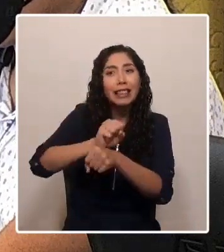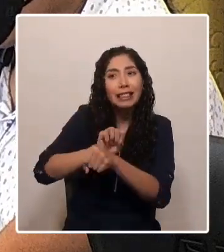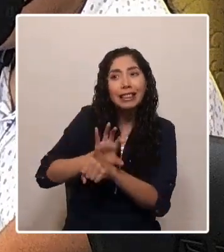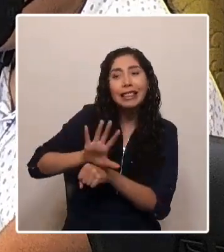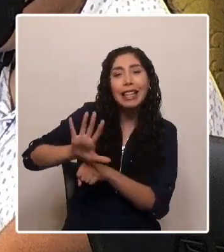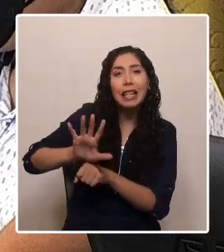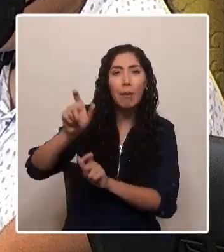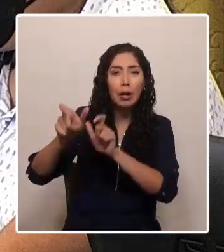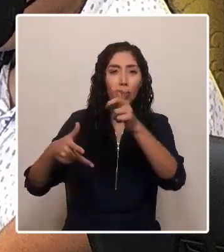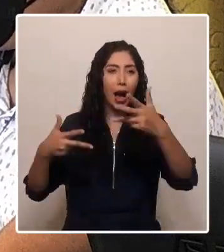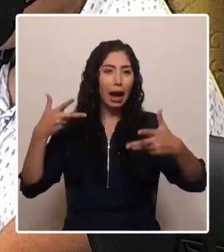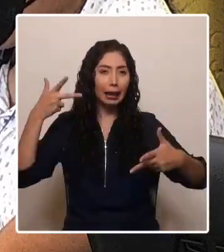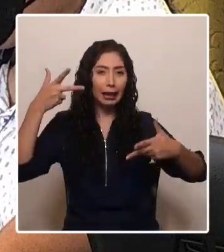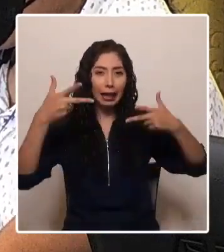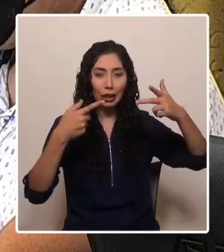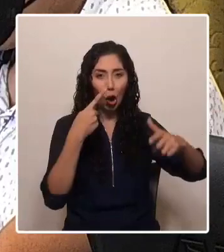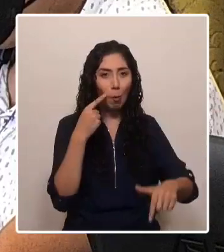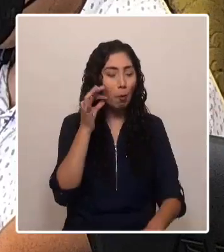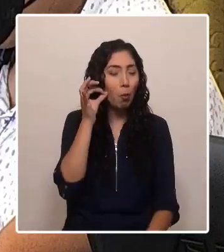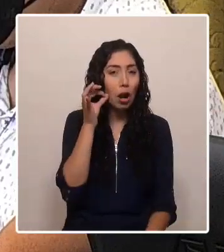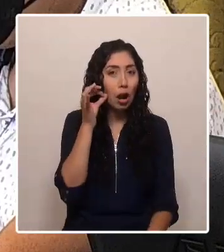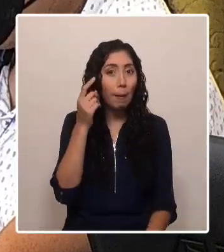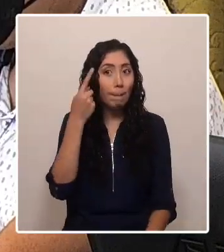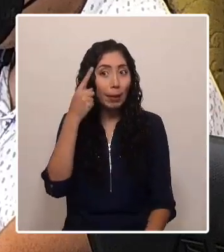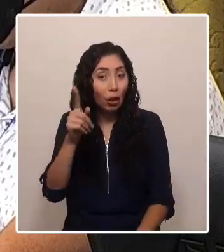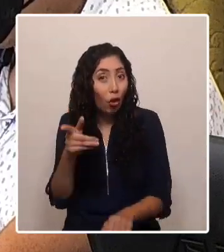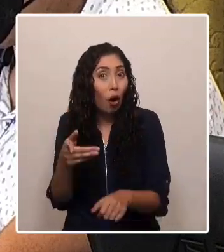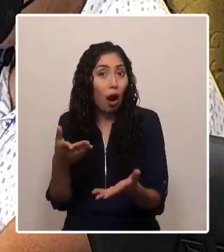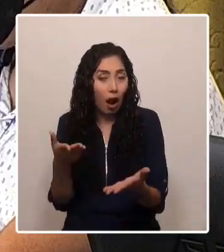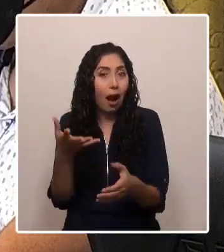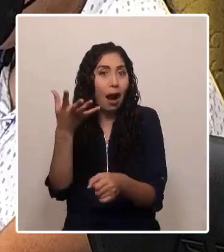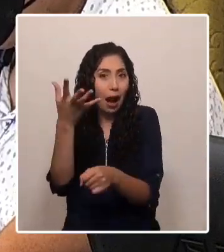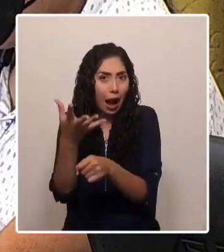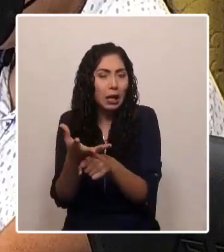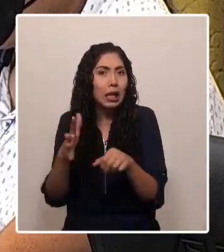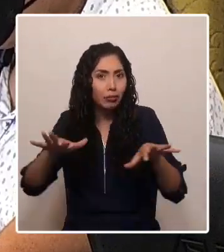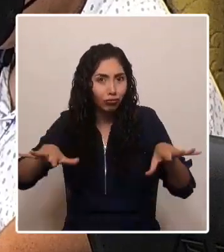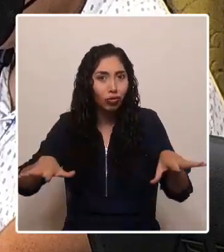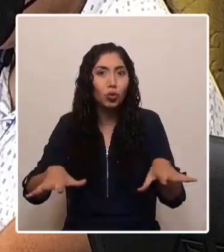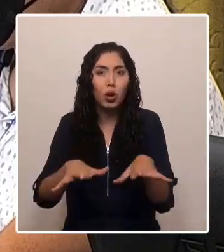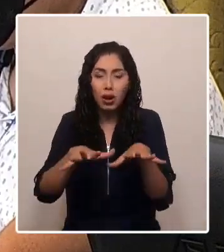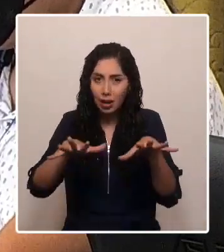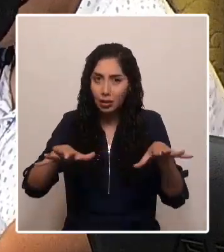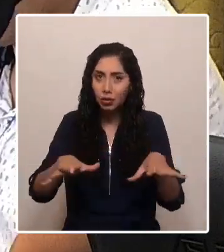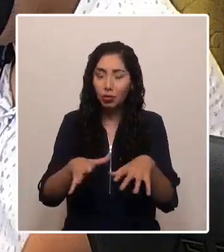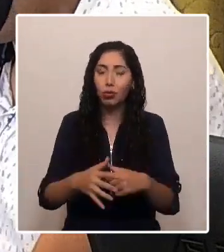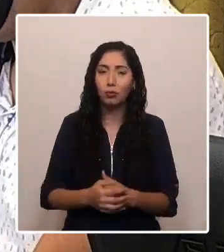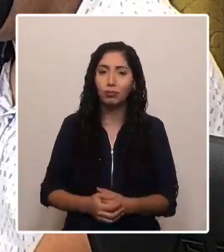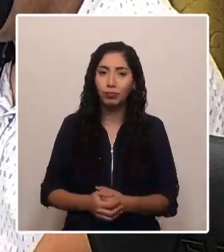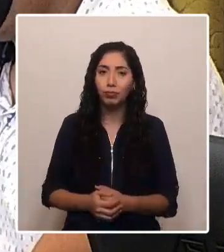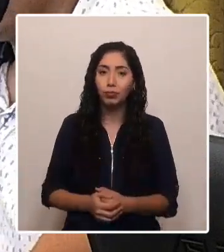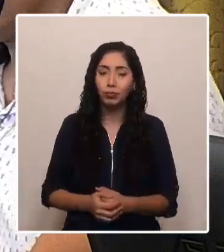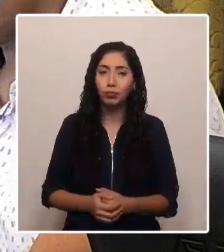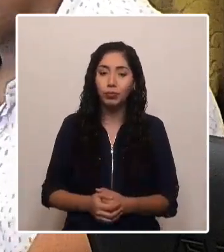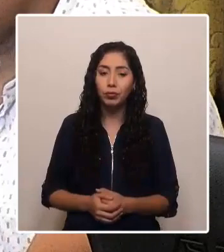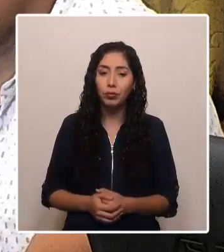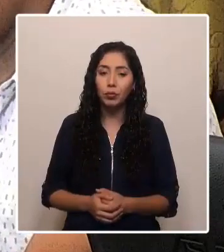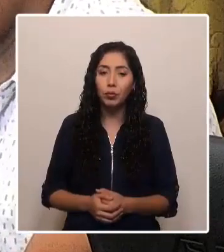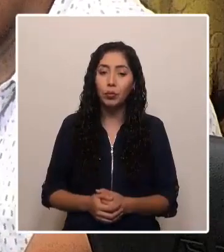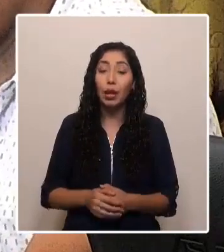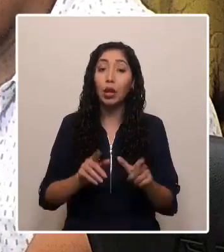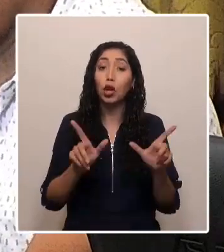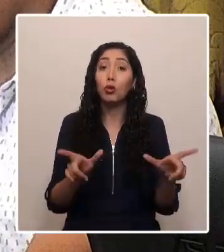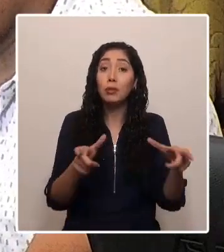y actores, pero detrás de todo aquello hay una trastienda en que la supervivencia es la norma. En su visita a la Comisión sobre